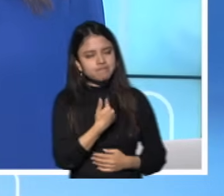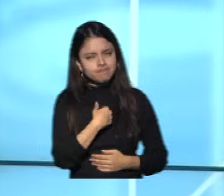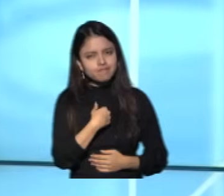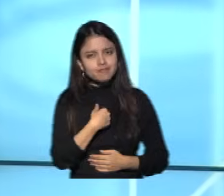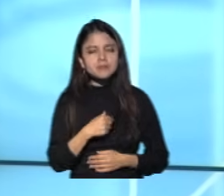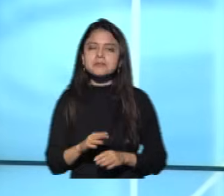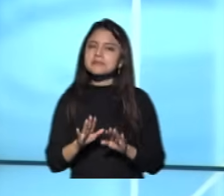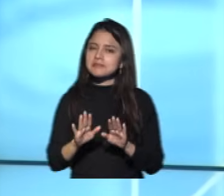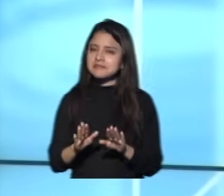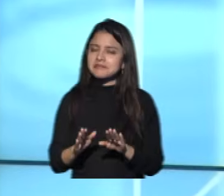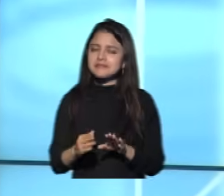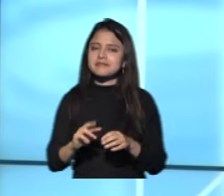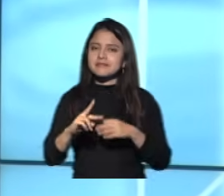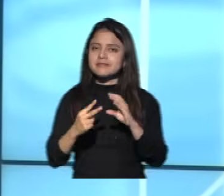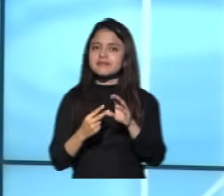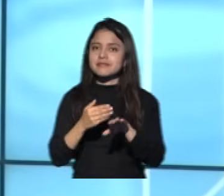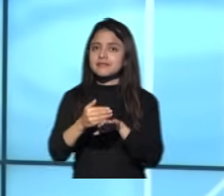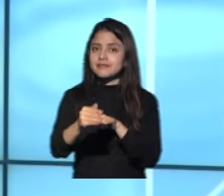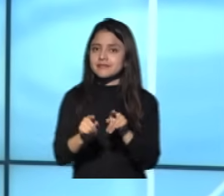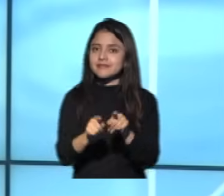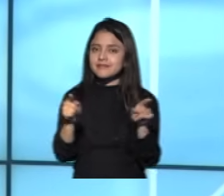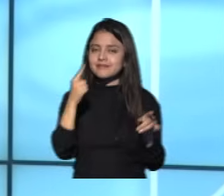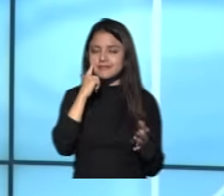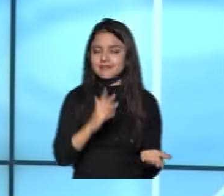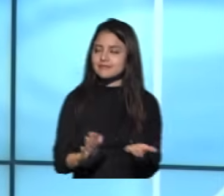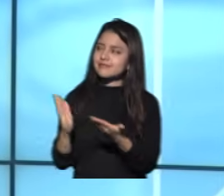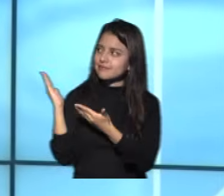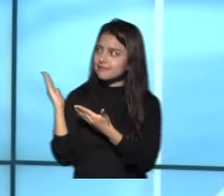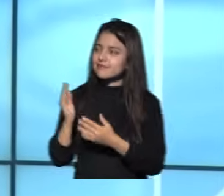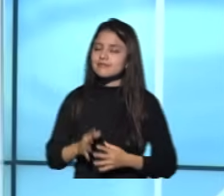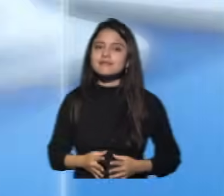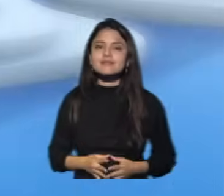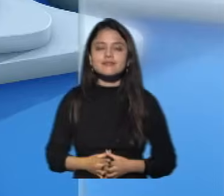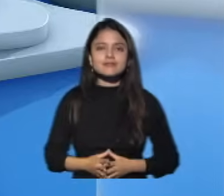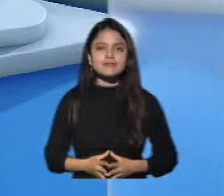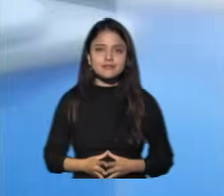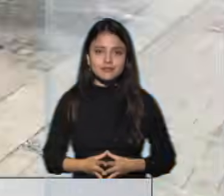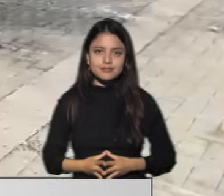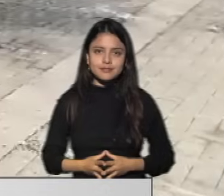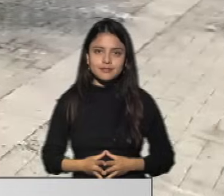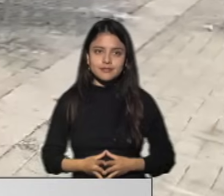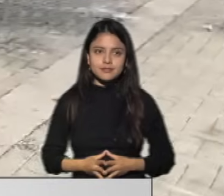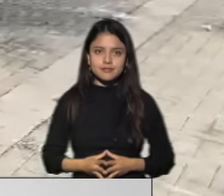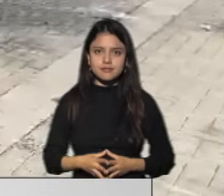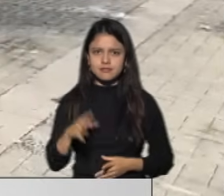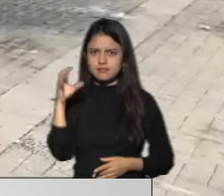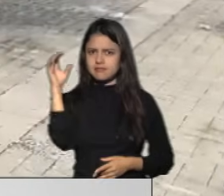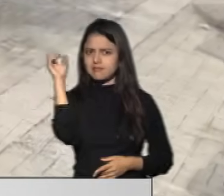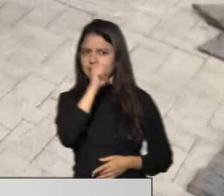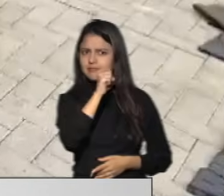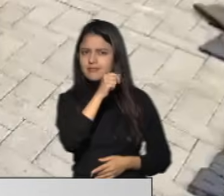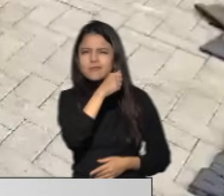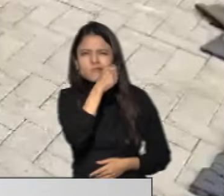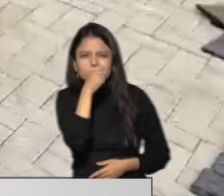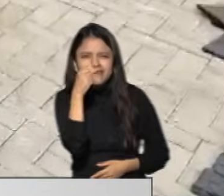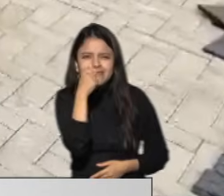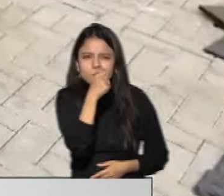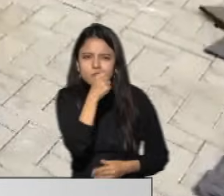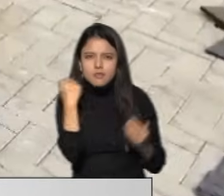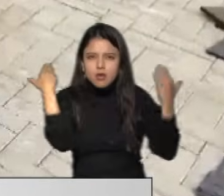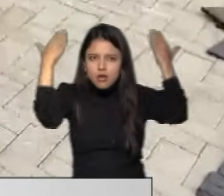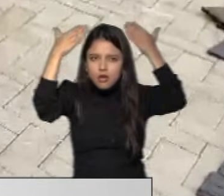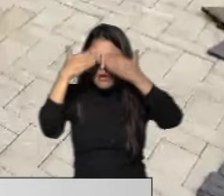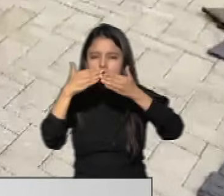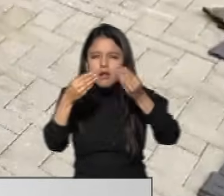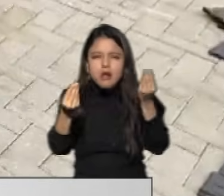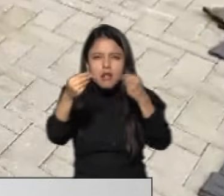información. Hacemos una pausa en Noticentro 1 CMI, pero al regresar, esperen. Haya encargamento de cocaína oculta en harina